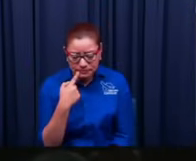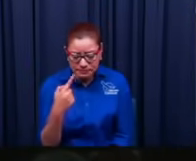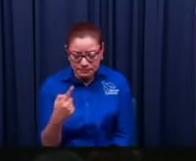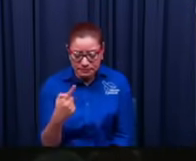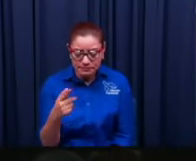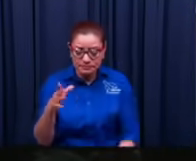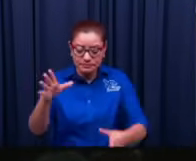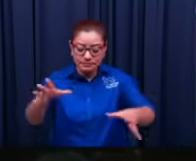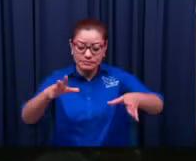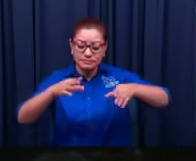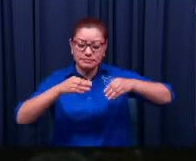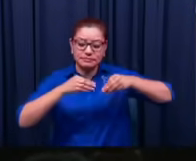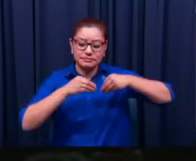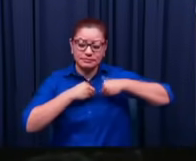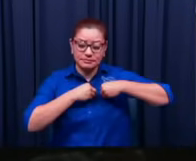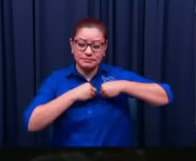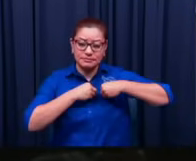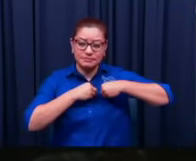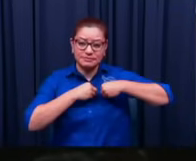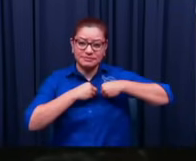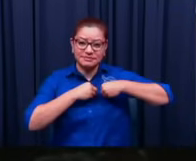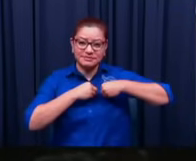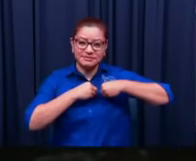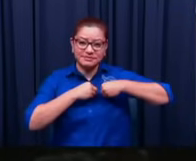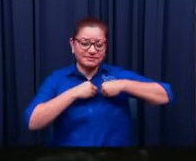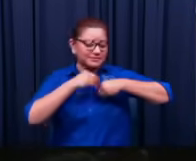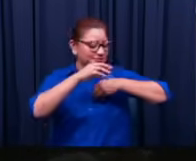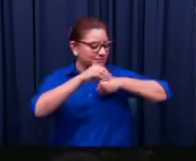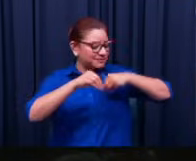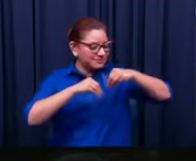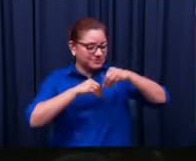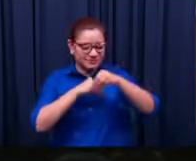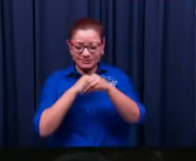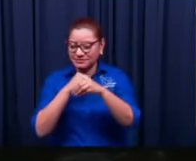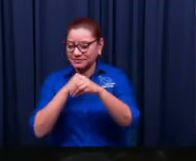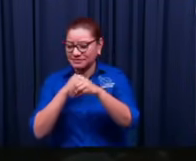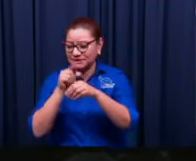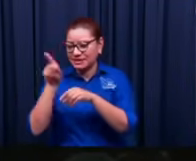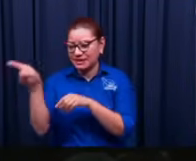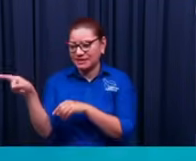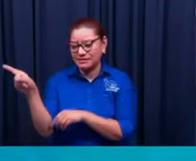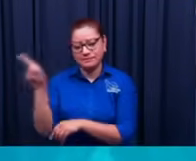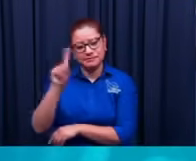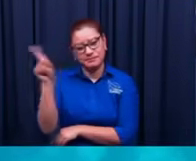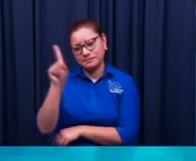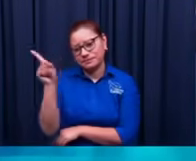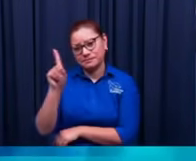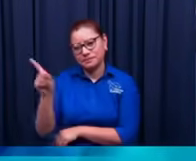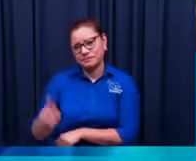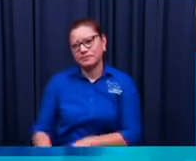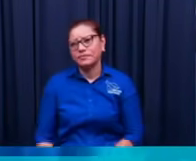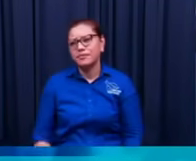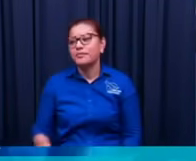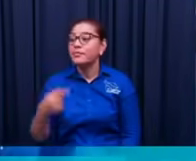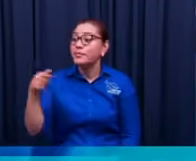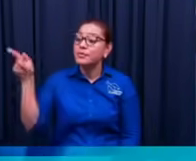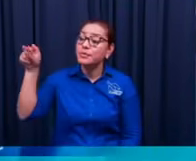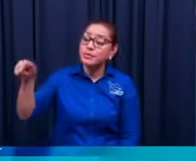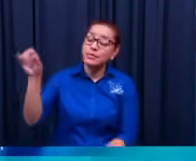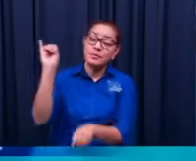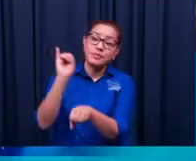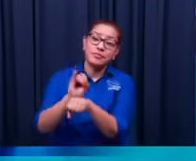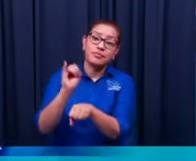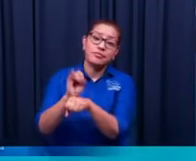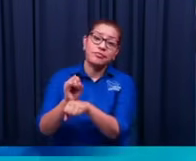se conviertan ellos a ti, no te conviertas tú a ellos. Vaya, pues voy a llegar a tu iglesia, pero vos vas a